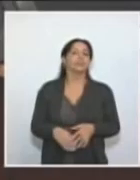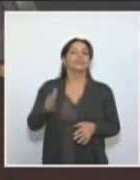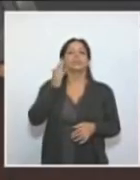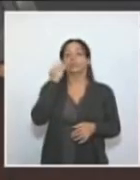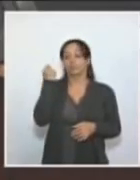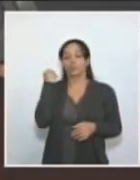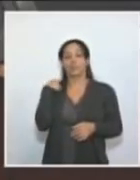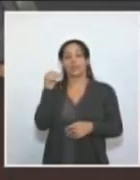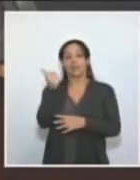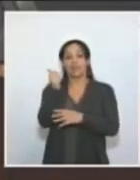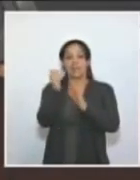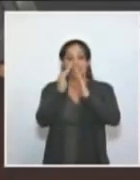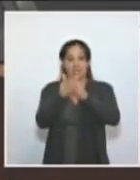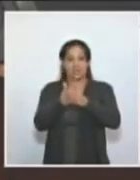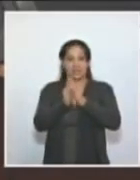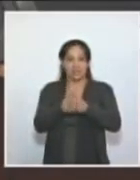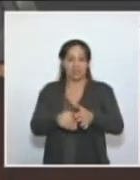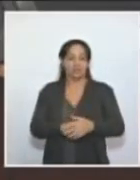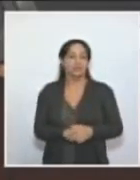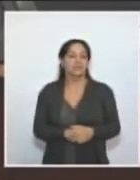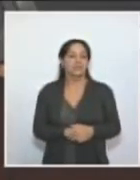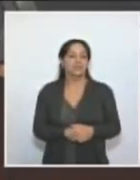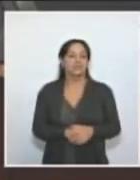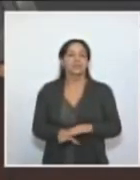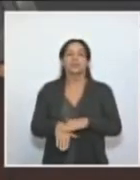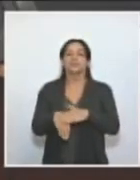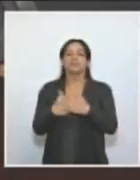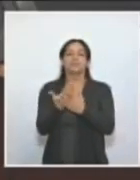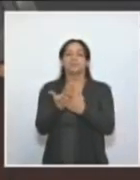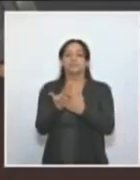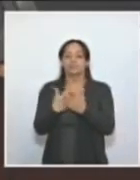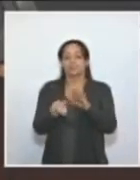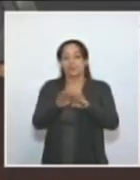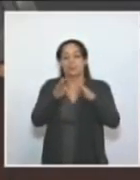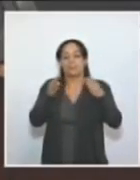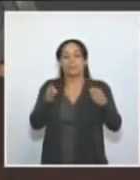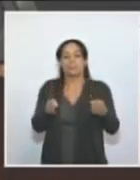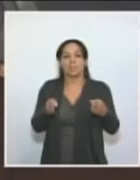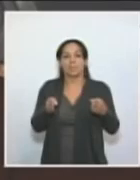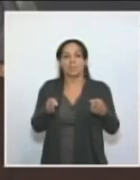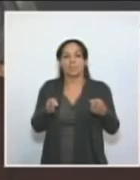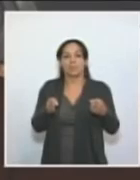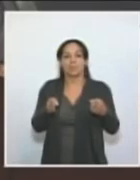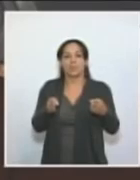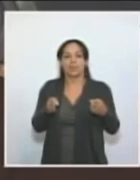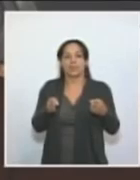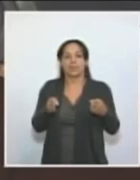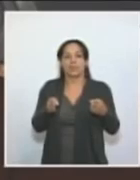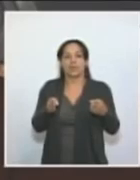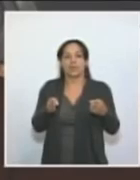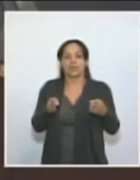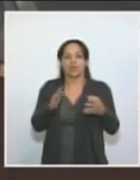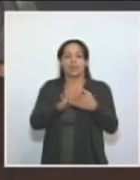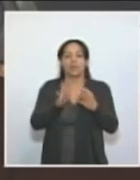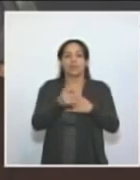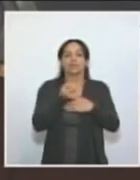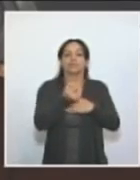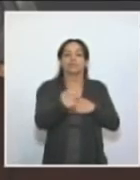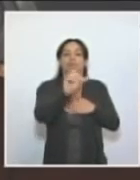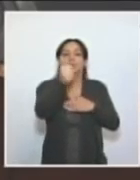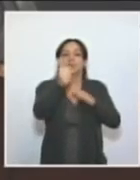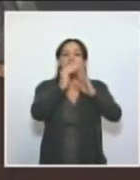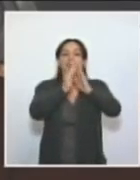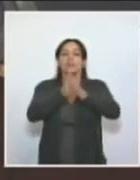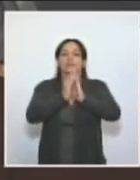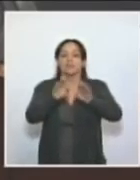10 de diciembre se va a establecer la mesa de trabajo por la caficultura,